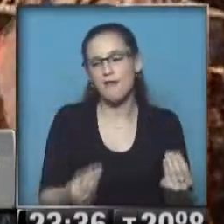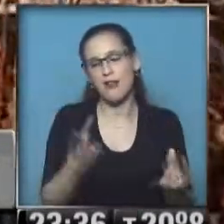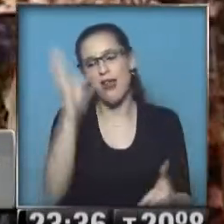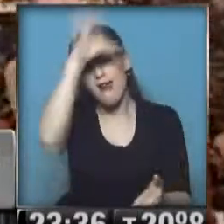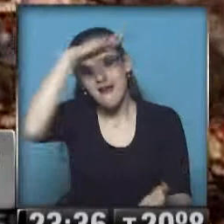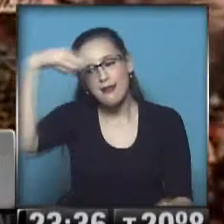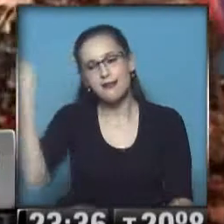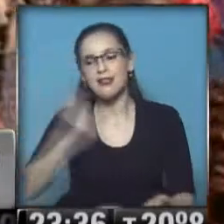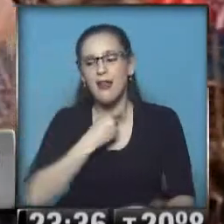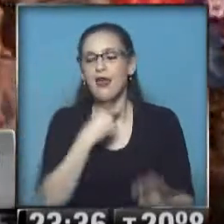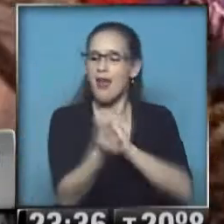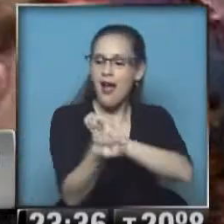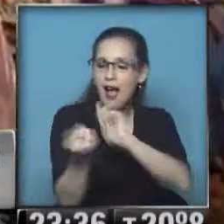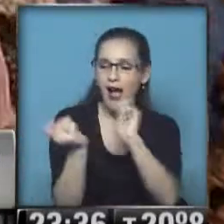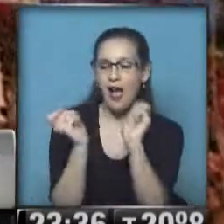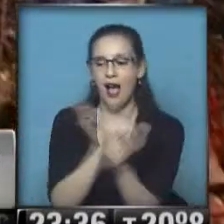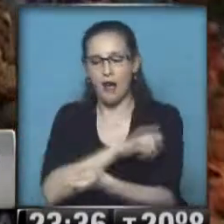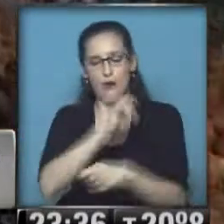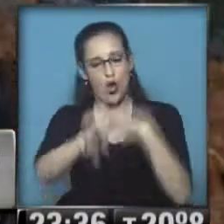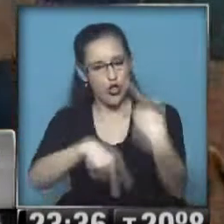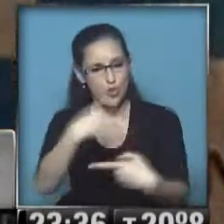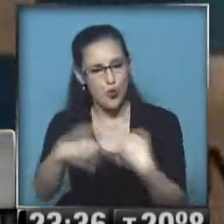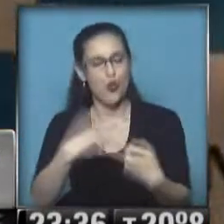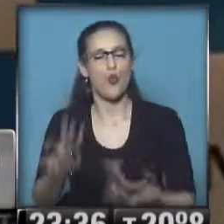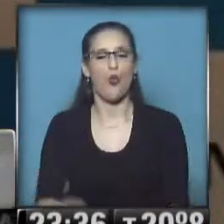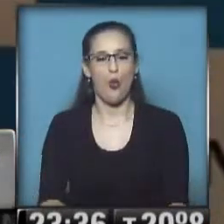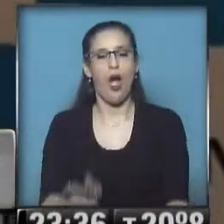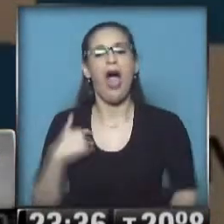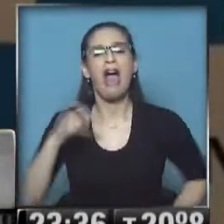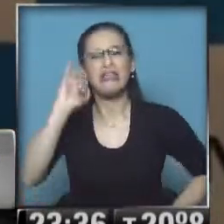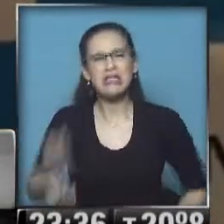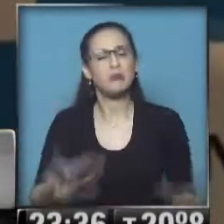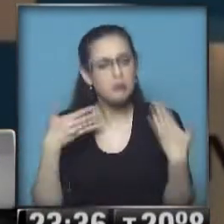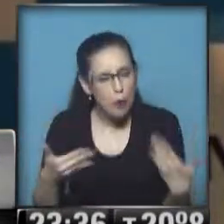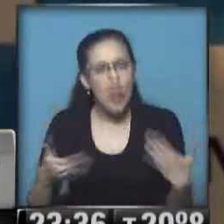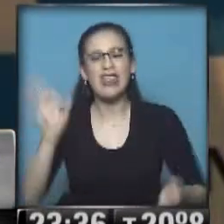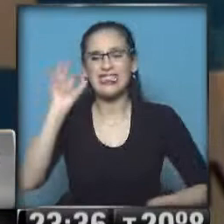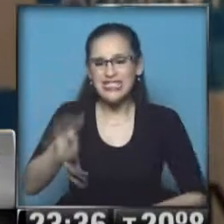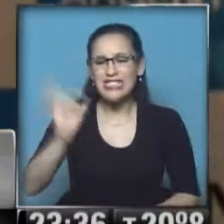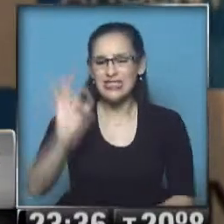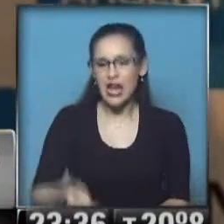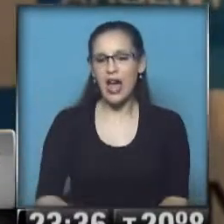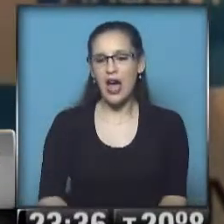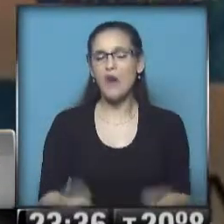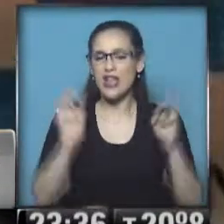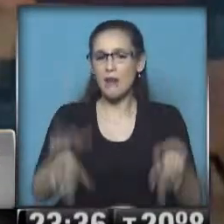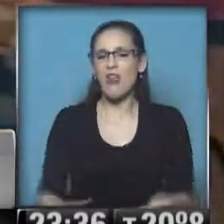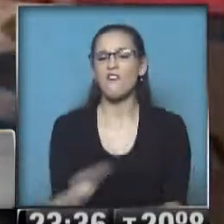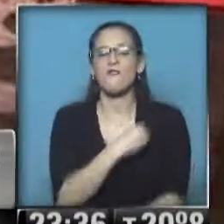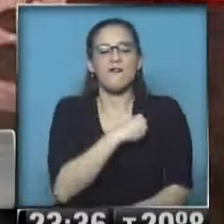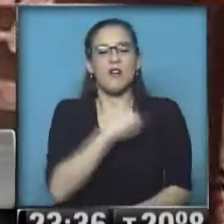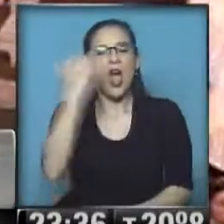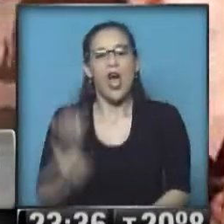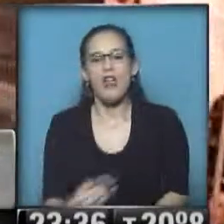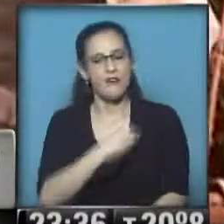de transformación, que sí podemos hacerlo, que sabemos cómo hacerlo y tenemos la voluntad política de